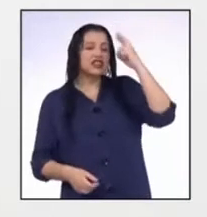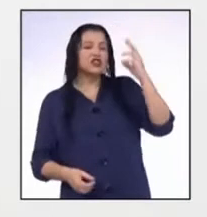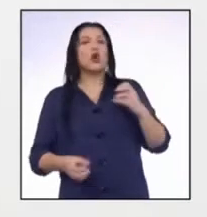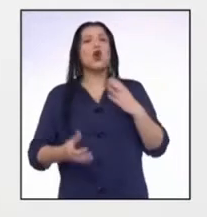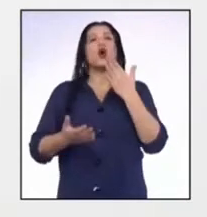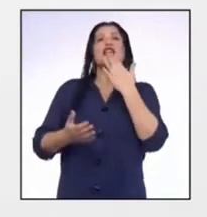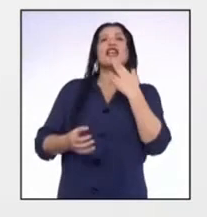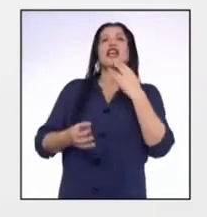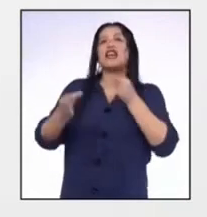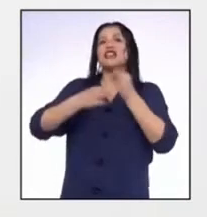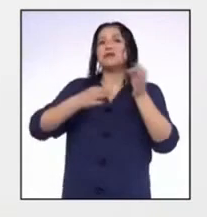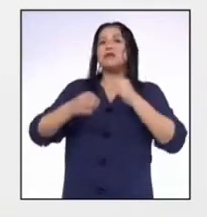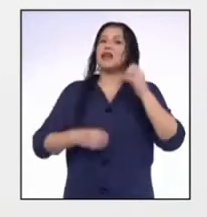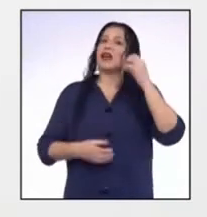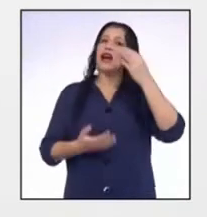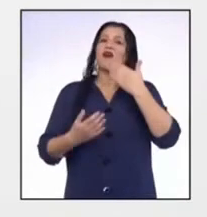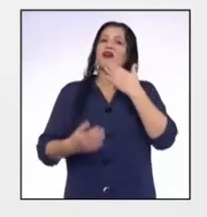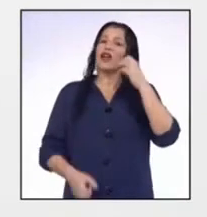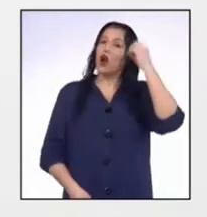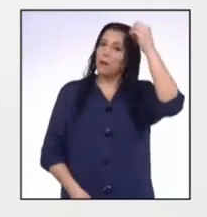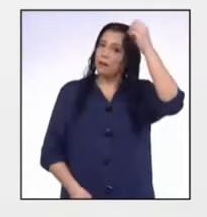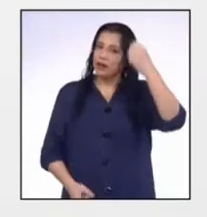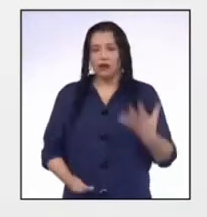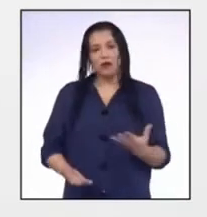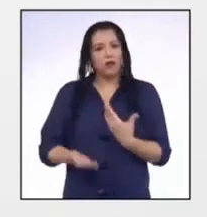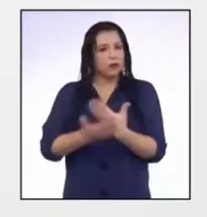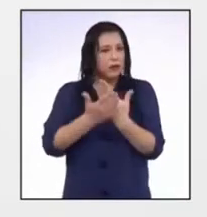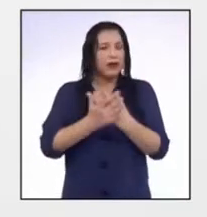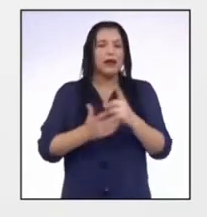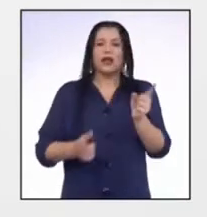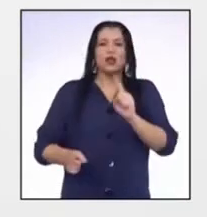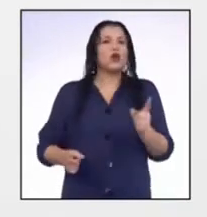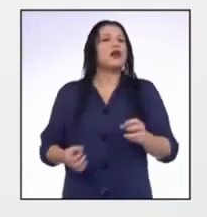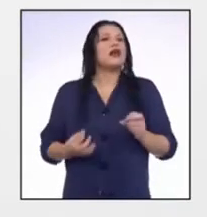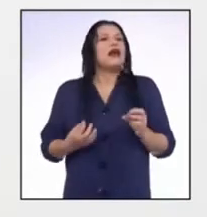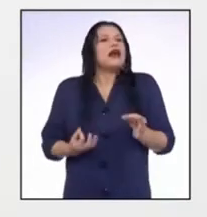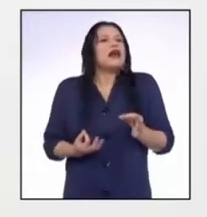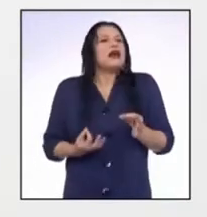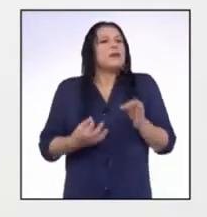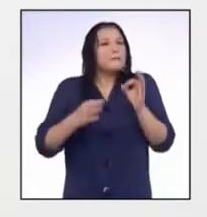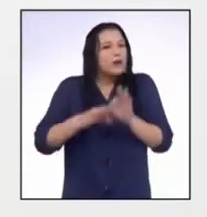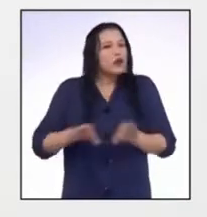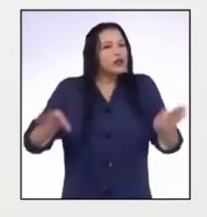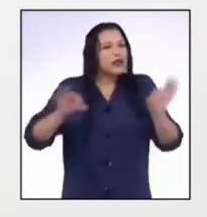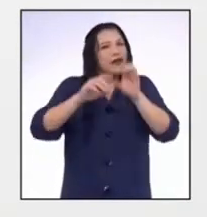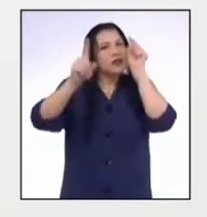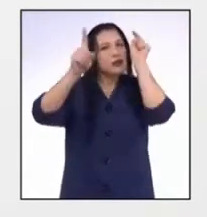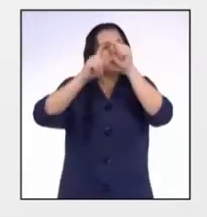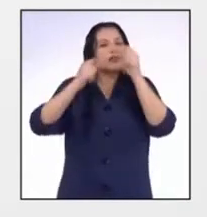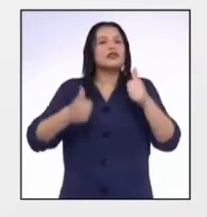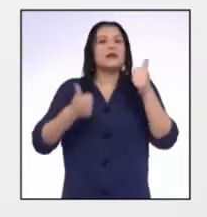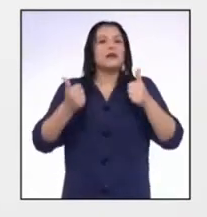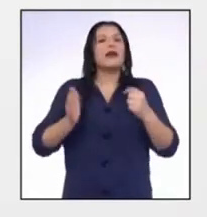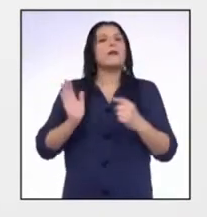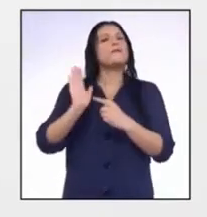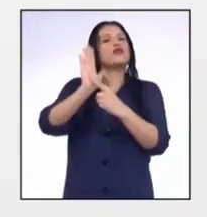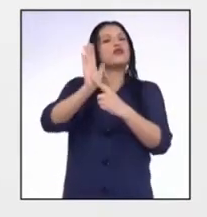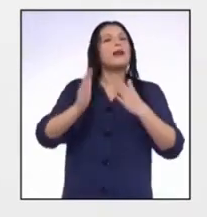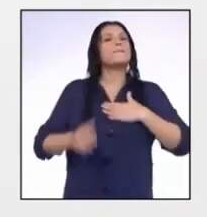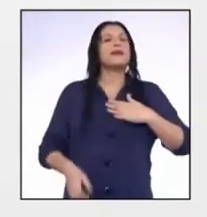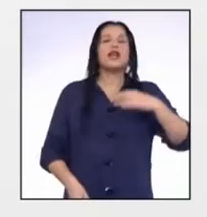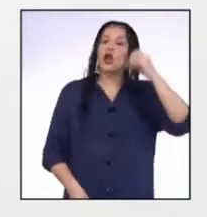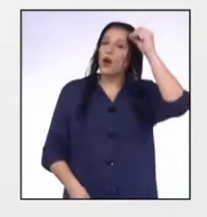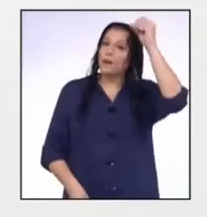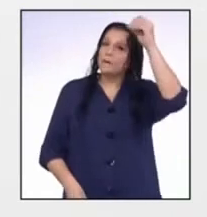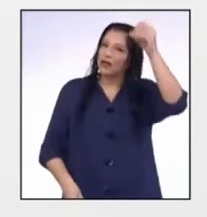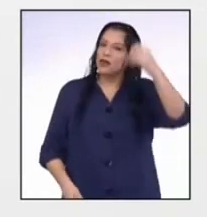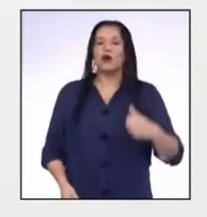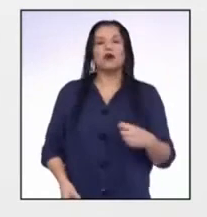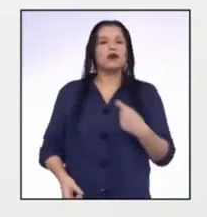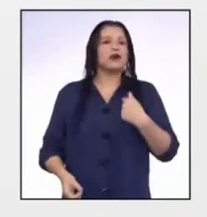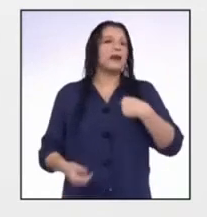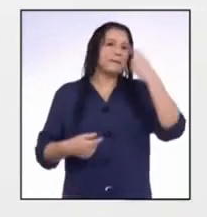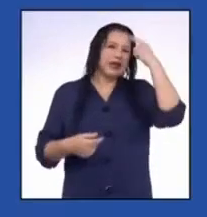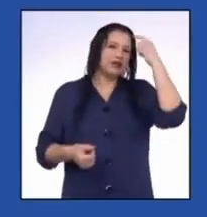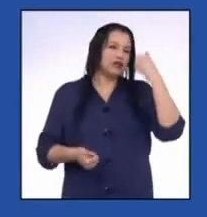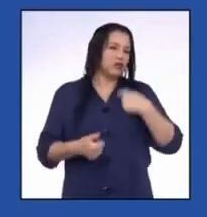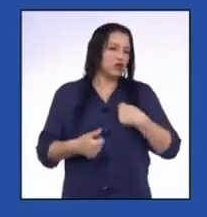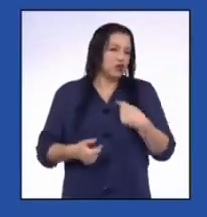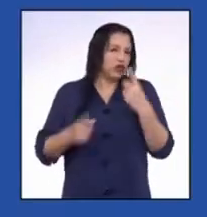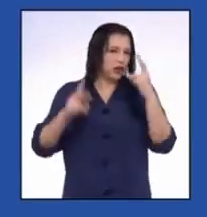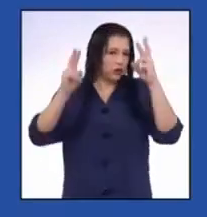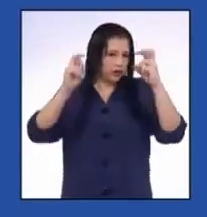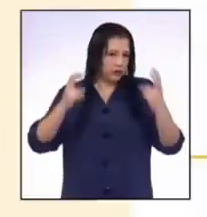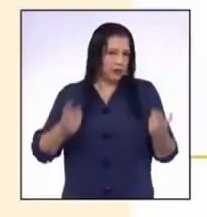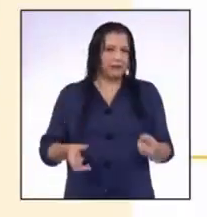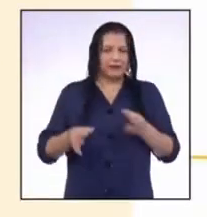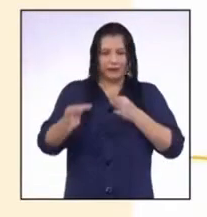mejores argumentos. La intención es dar a conocer nuestro punto de vista. Sigamos conociendo este tipo de texto